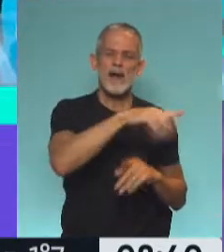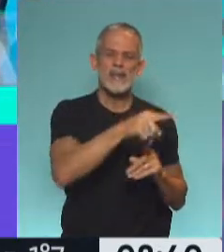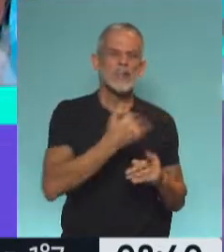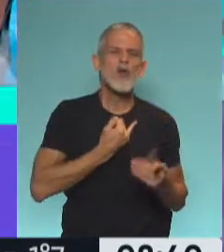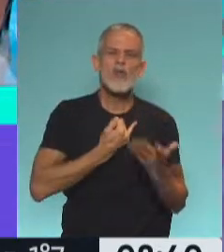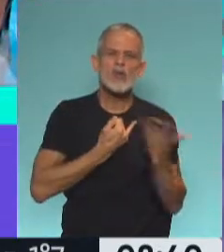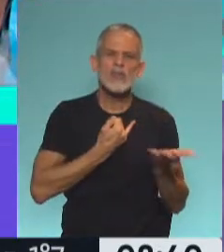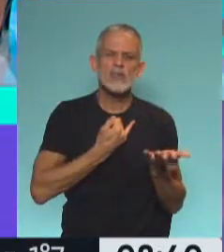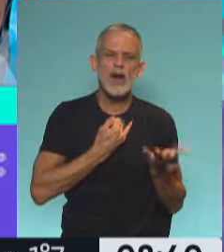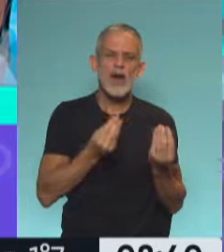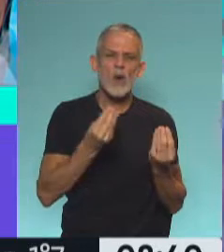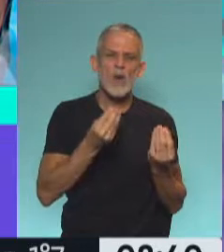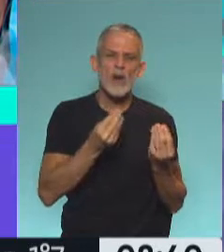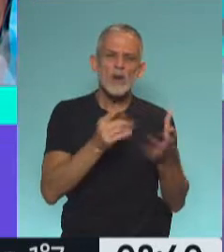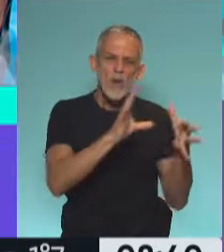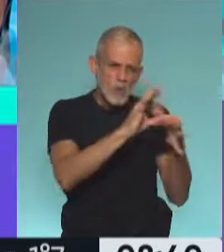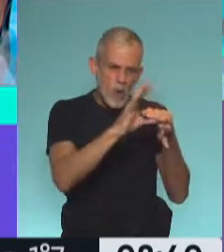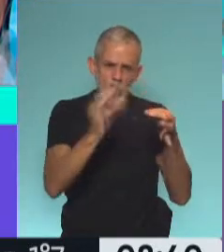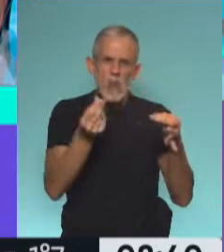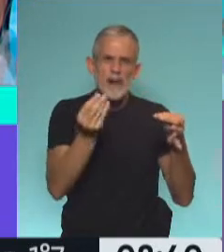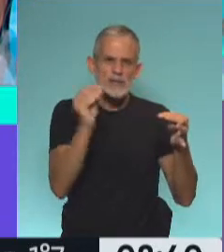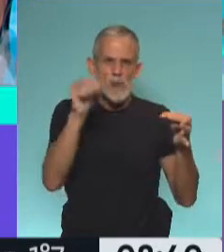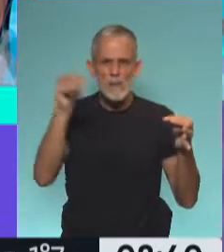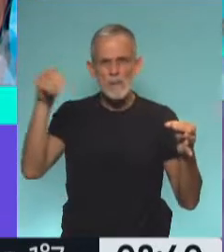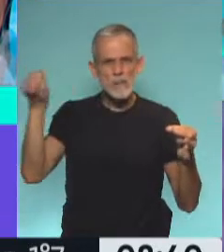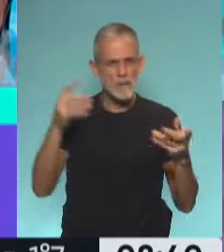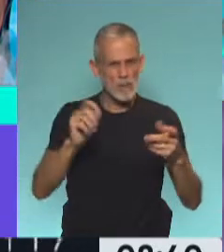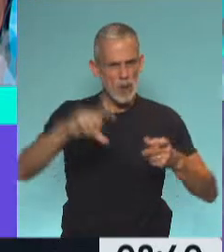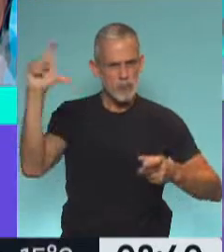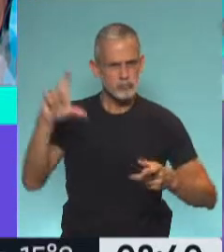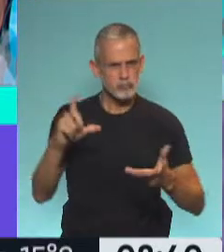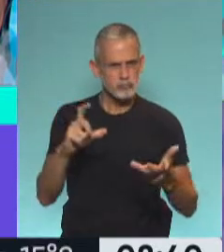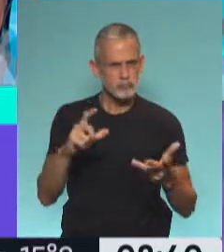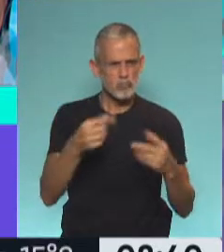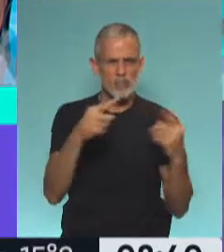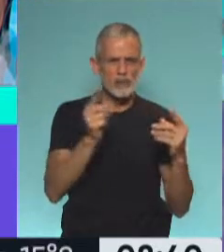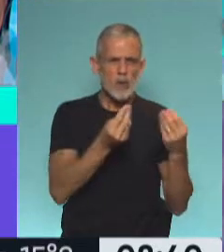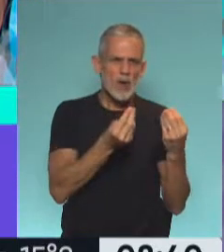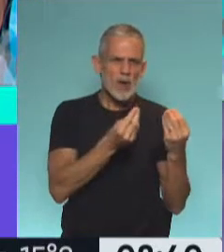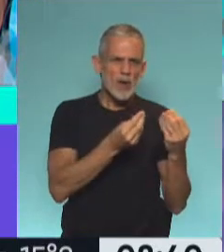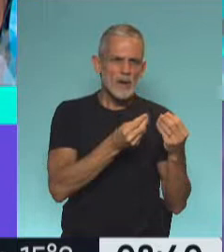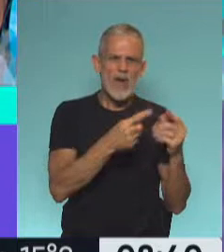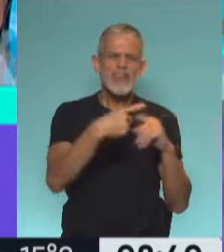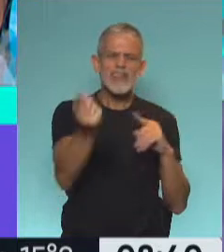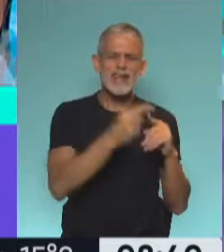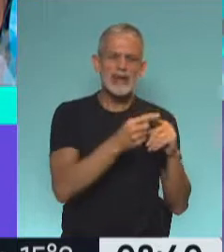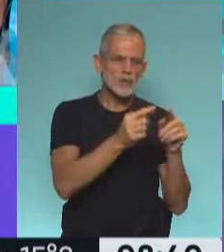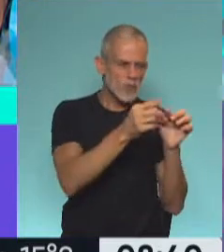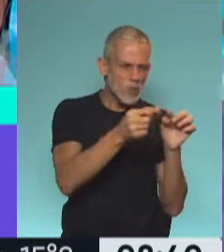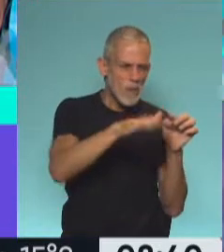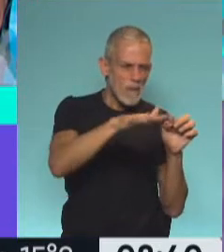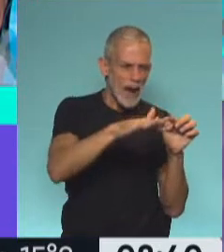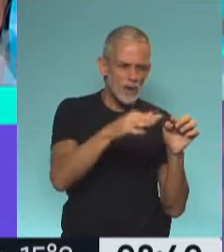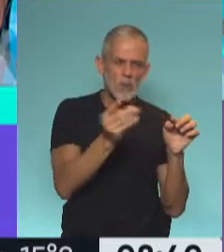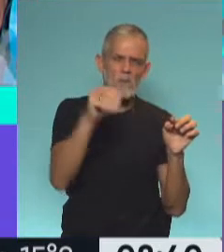está justamente, cuál es el eslabón que genera un aumento tan distinto, ¿no? Tan dispar, precios tan distintos en un barrio como en